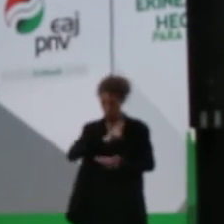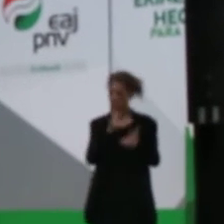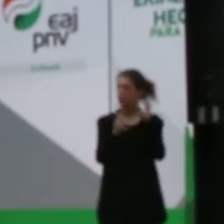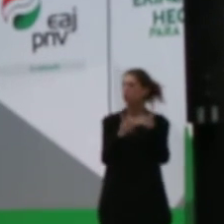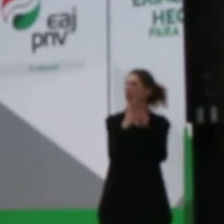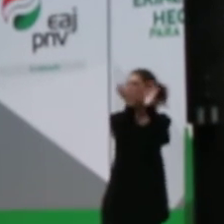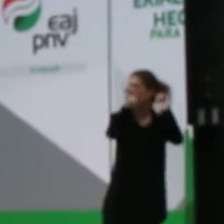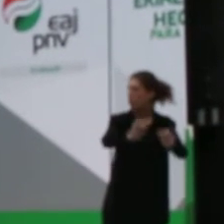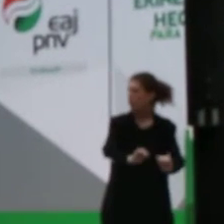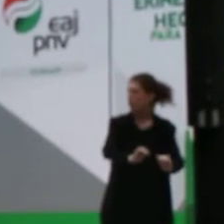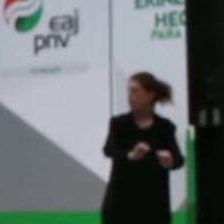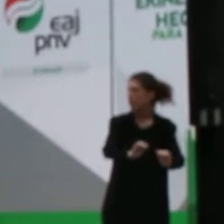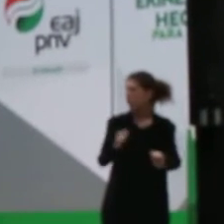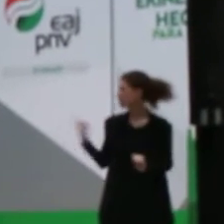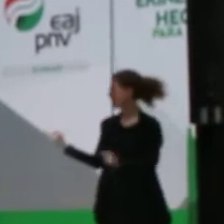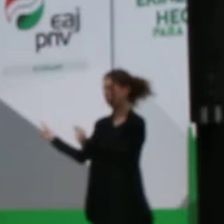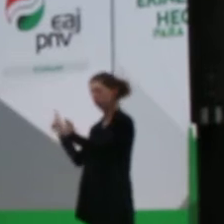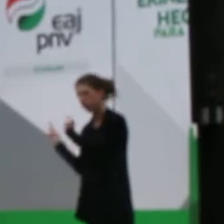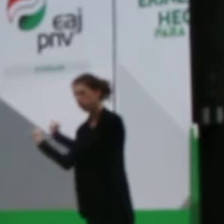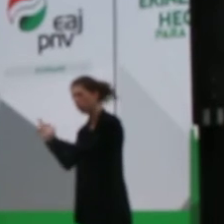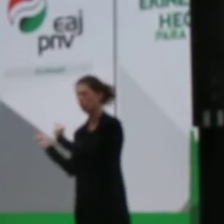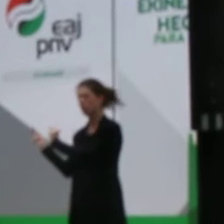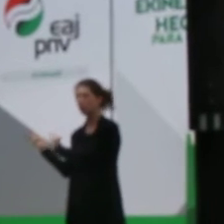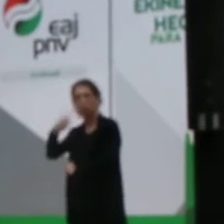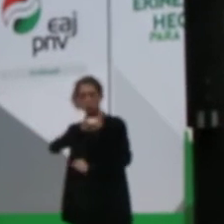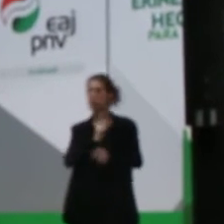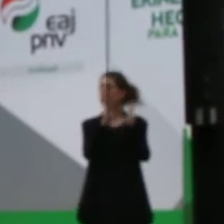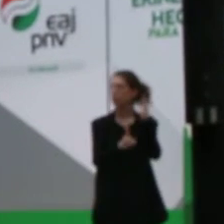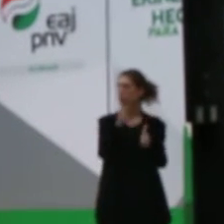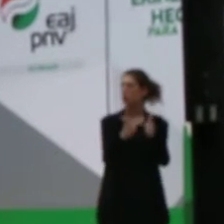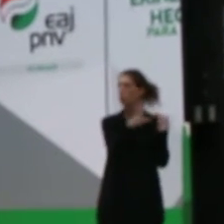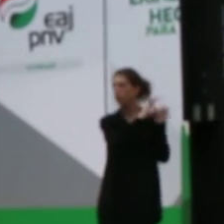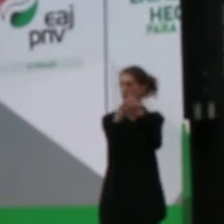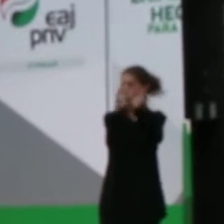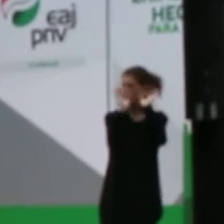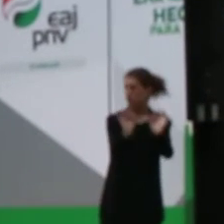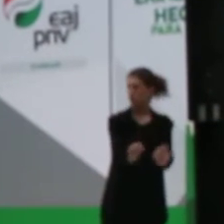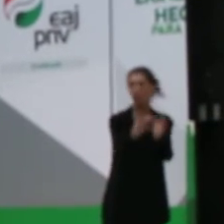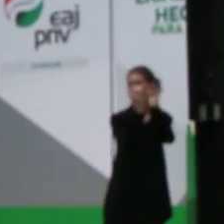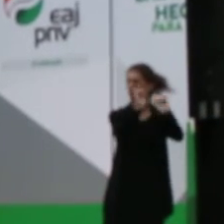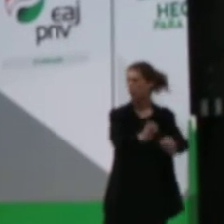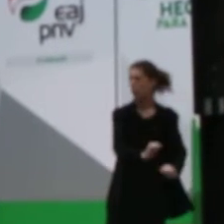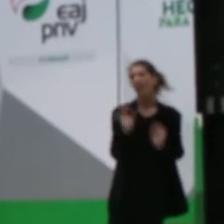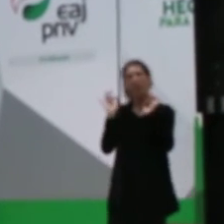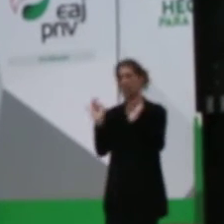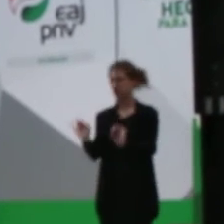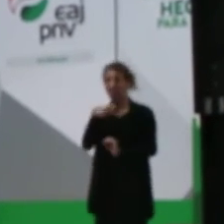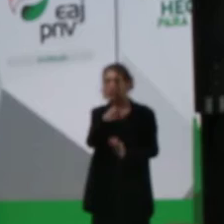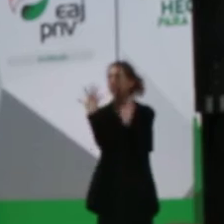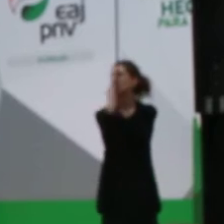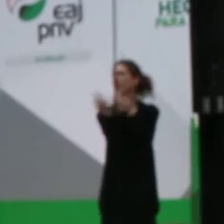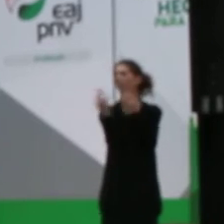el acuerdo frente al enfrentamiento. Euskadi va a primar la unidad y el acuerdo. Esto es el